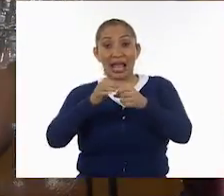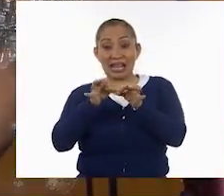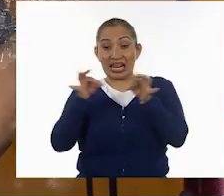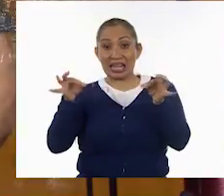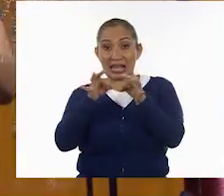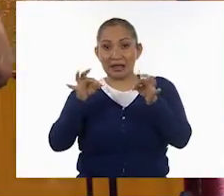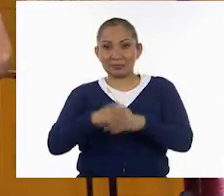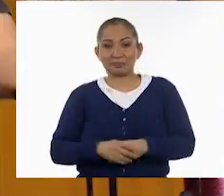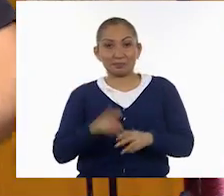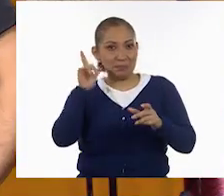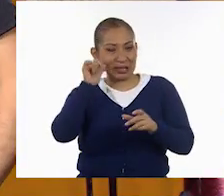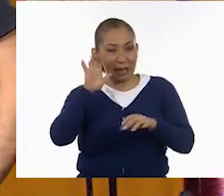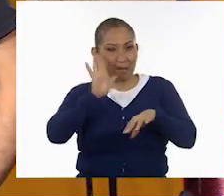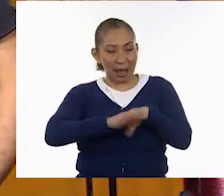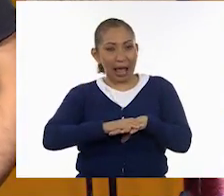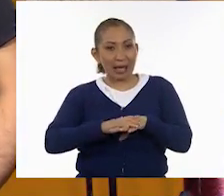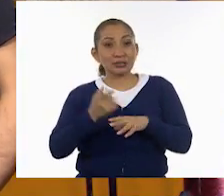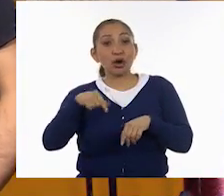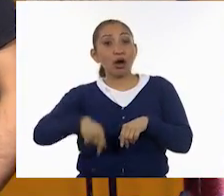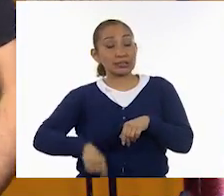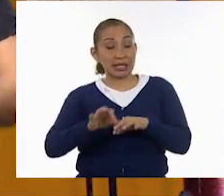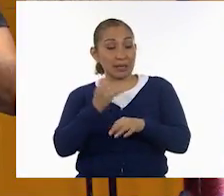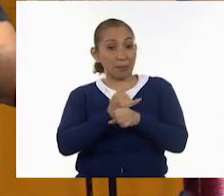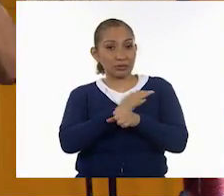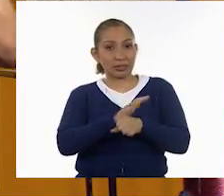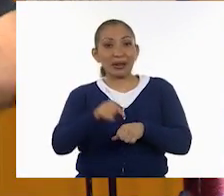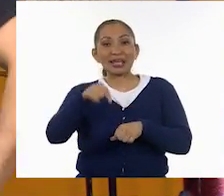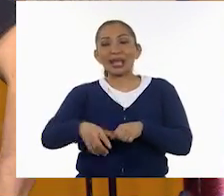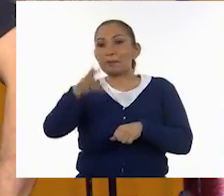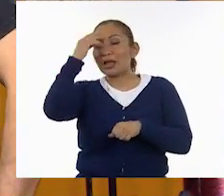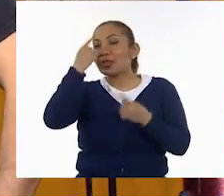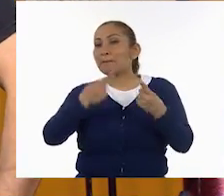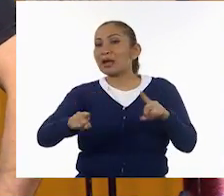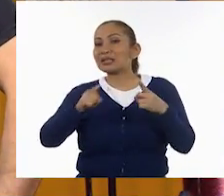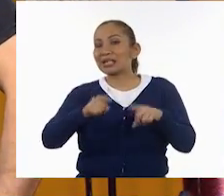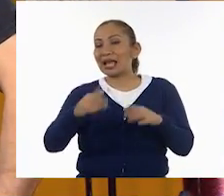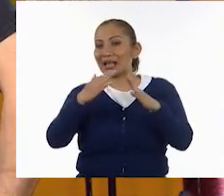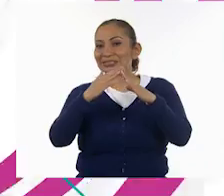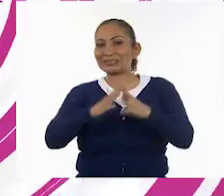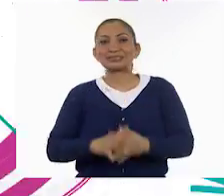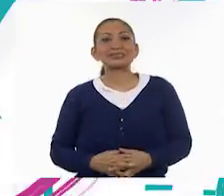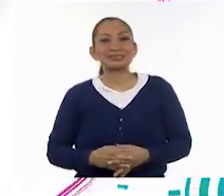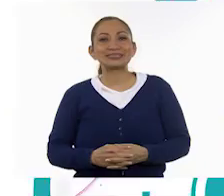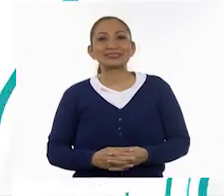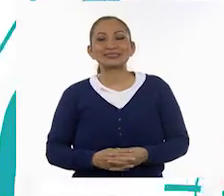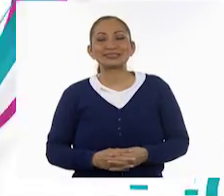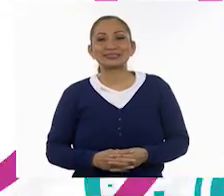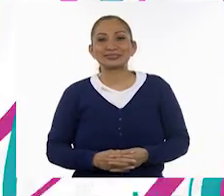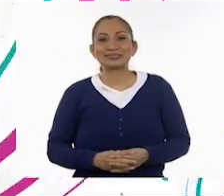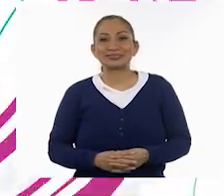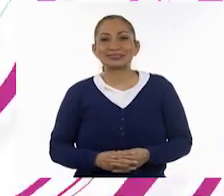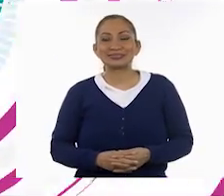liga. Mañana más, pero no mejor, porque es imposible, aquí en Aprende Música en Casa.